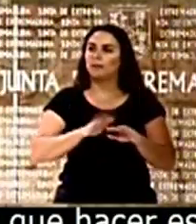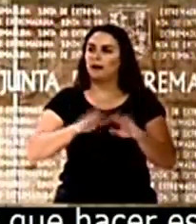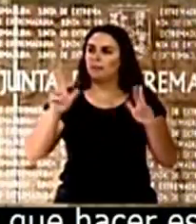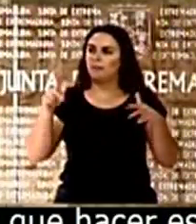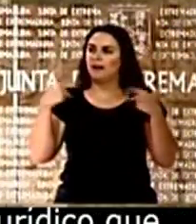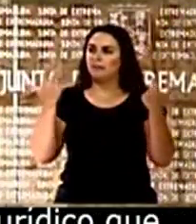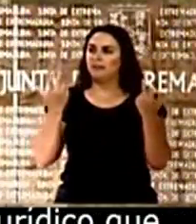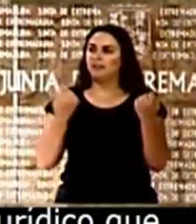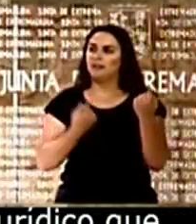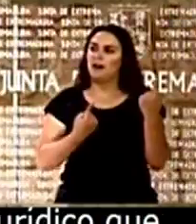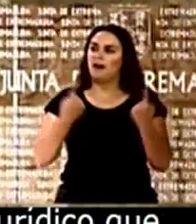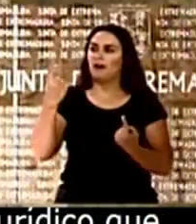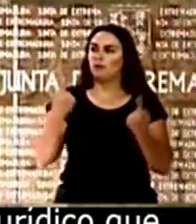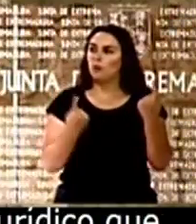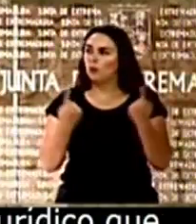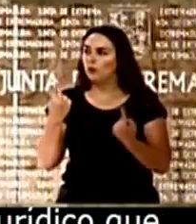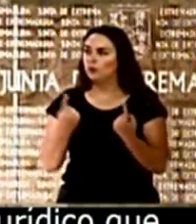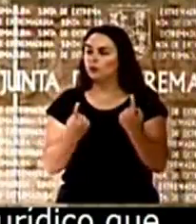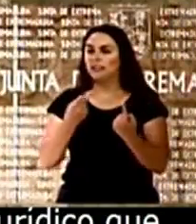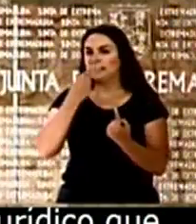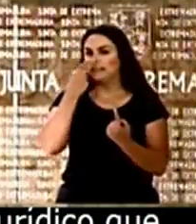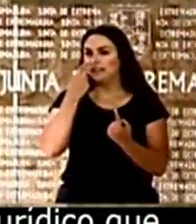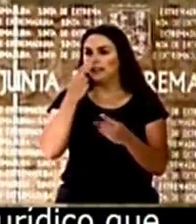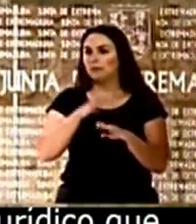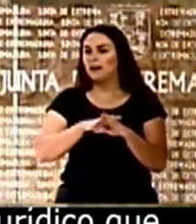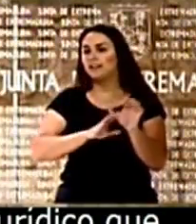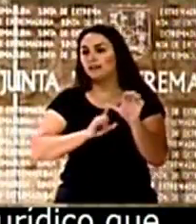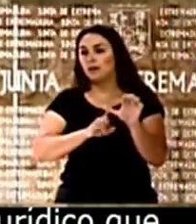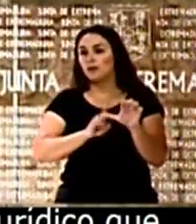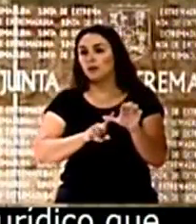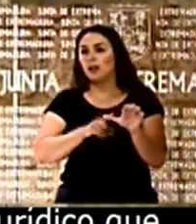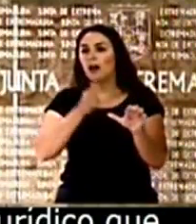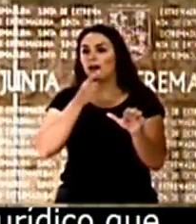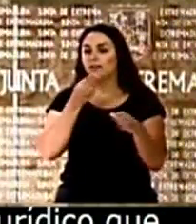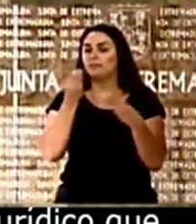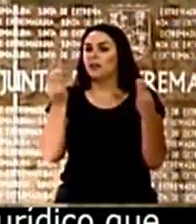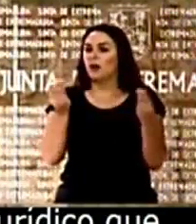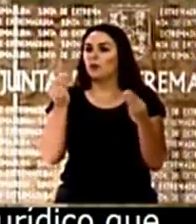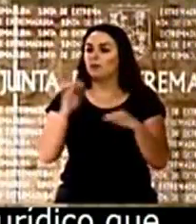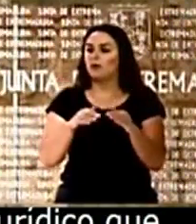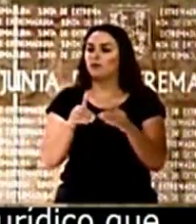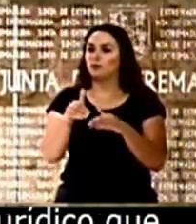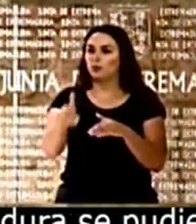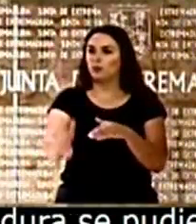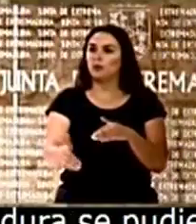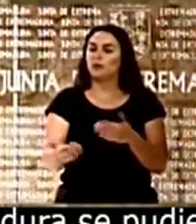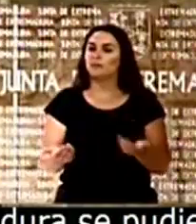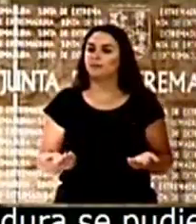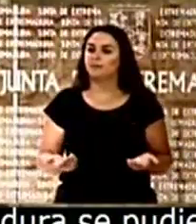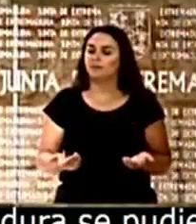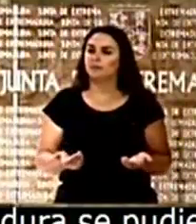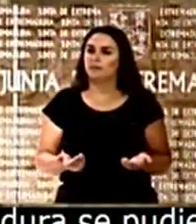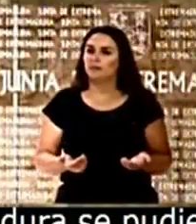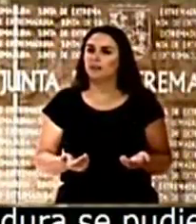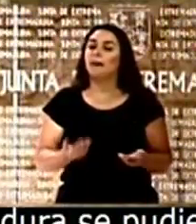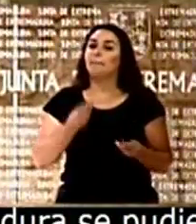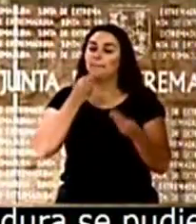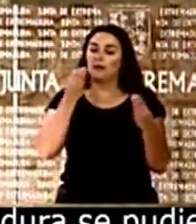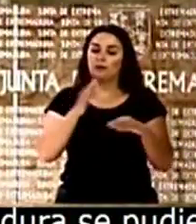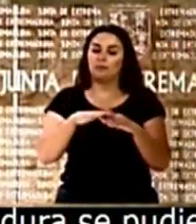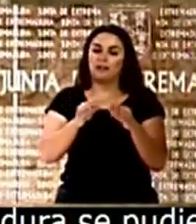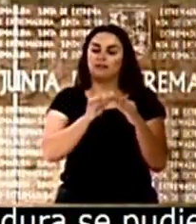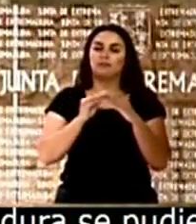que alguno de ese interés hacia Extremadura se pudiera materializar en el futuro, siendo beneficioso para el conjunto